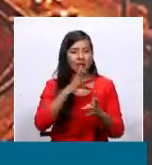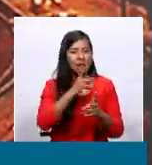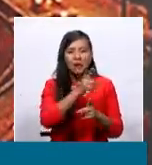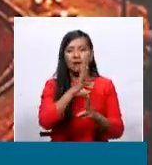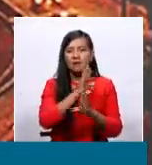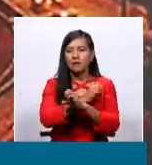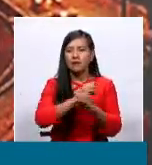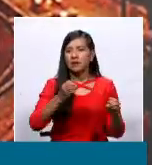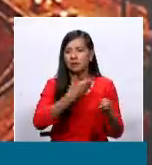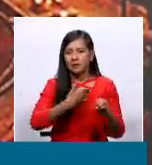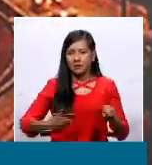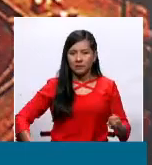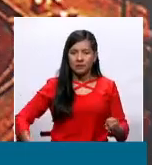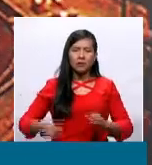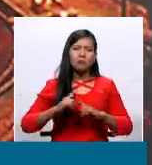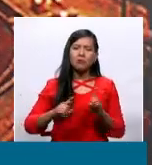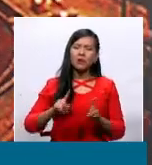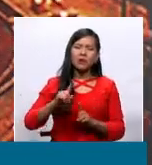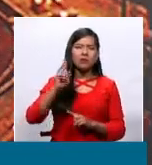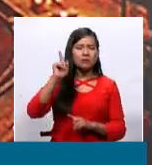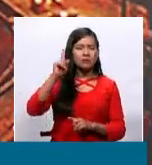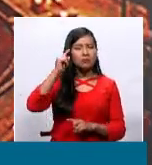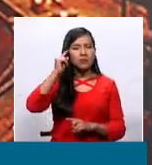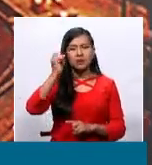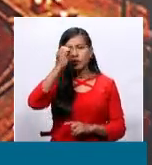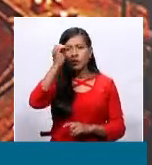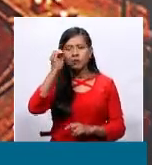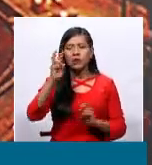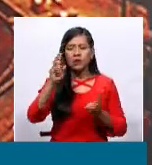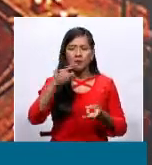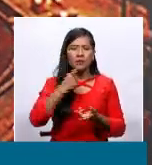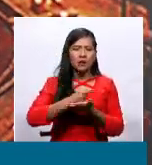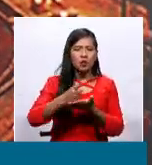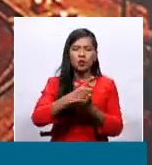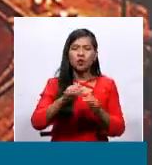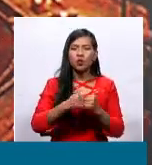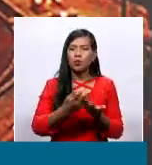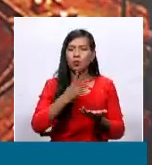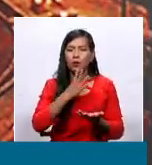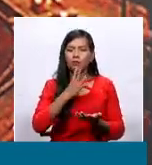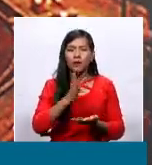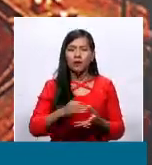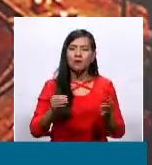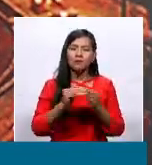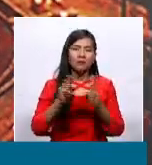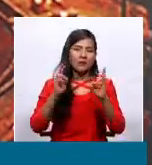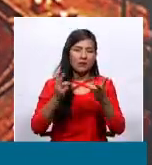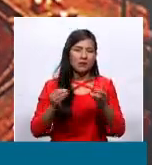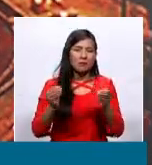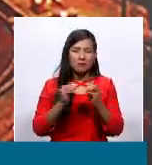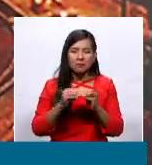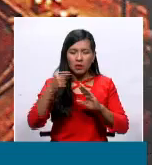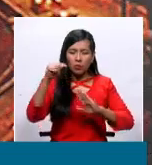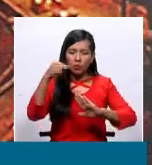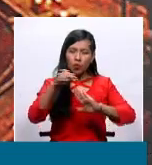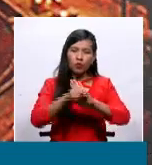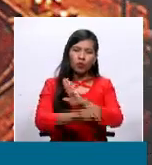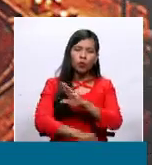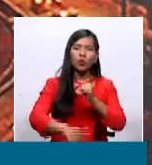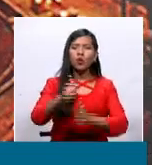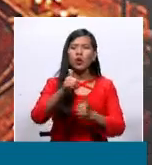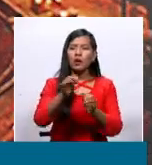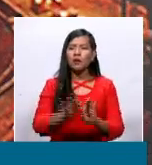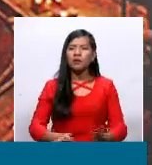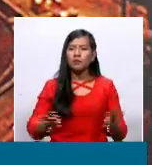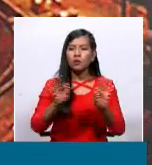lectura, ¿cómo se plantea esta discusión, por un lado, y por otro, cuál es la relevancia, la profundidad que tiene